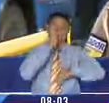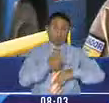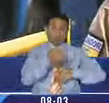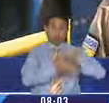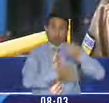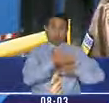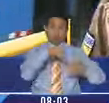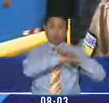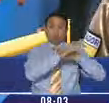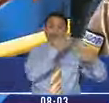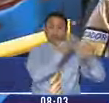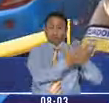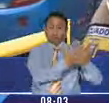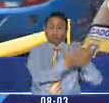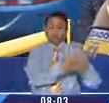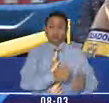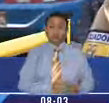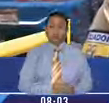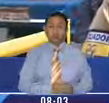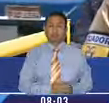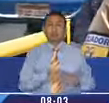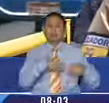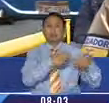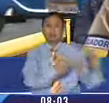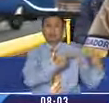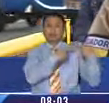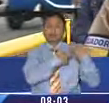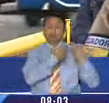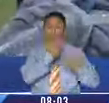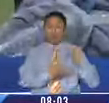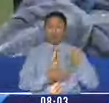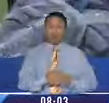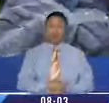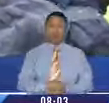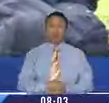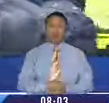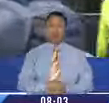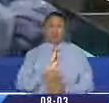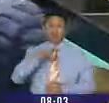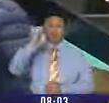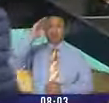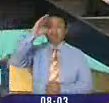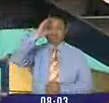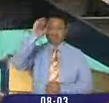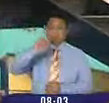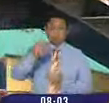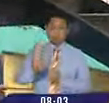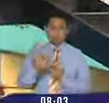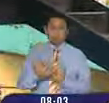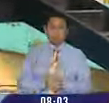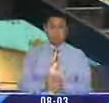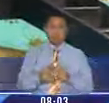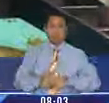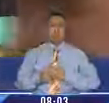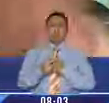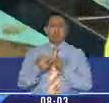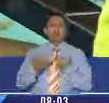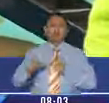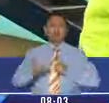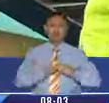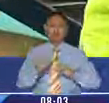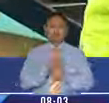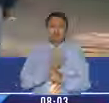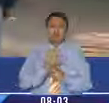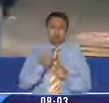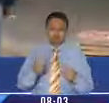a privarles de su libertad como ya le corresponde al sistema de justicia. Desde la Policía Nacional también informó que se realizan los patrullajes preventivos